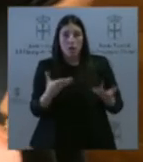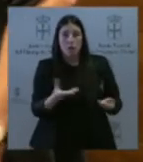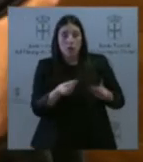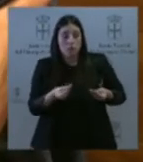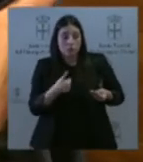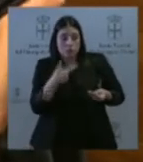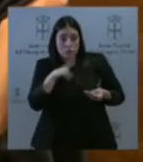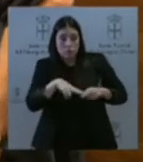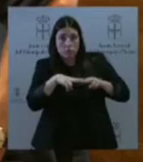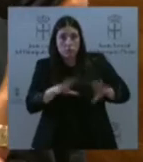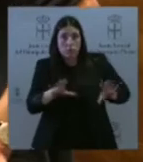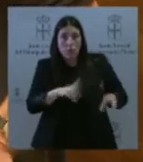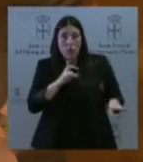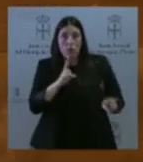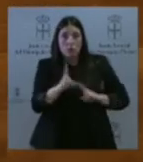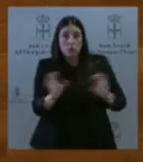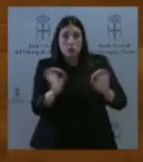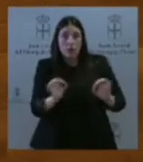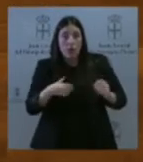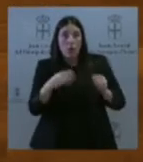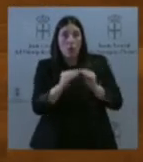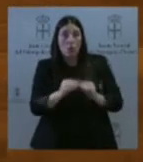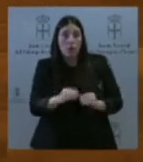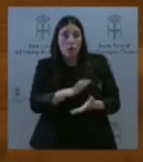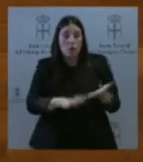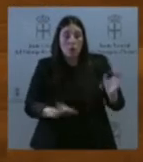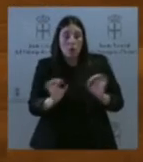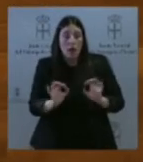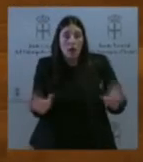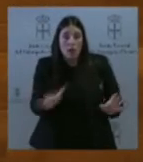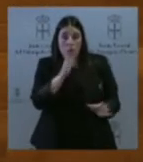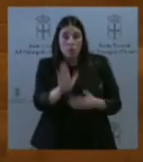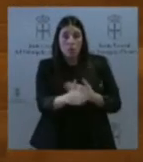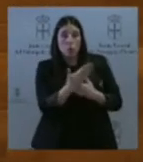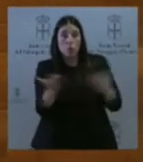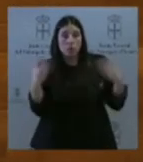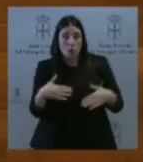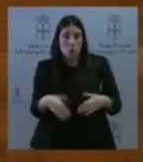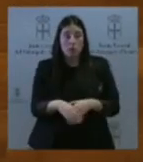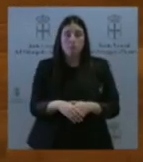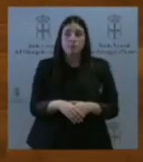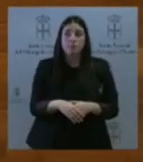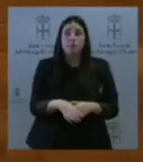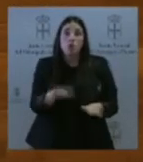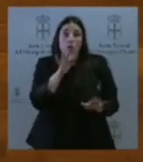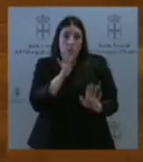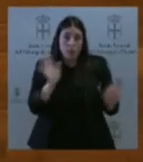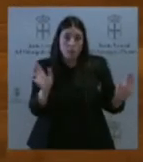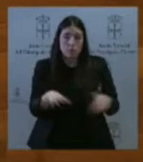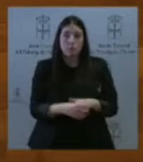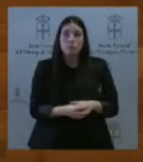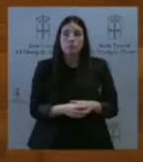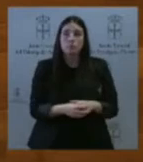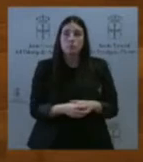podemos elaborar ni informes ni expedientes de proyectos que no existen, aún. Y